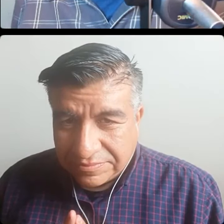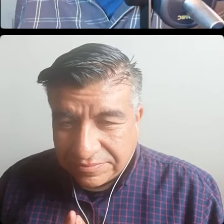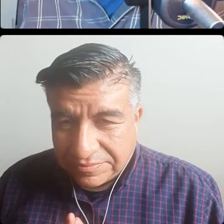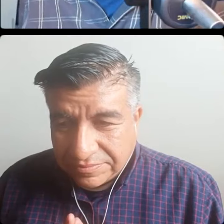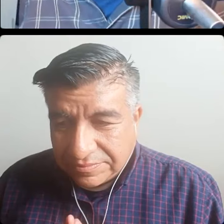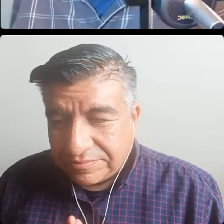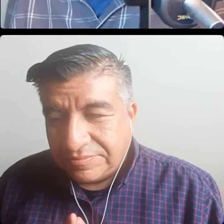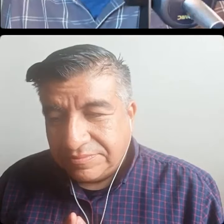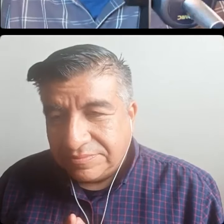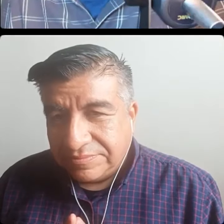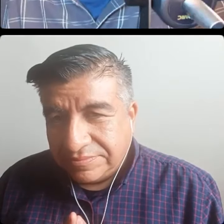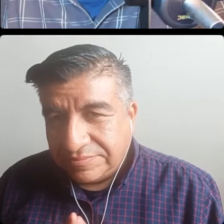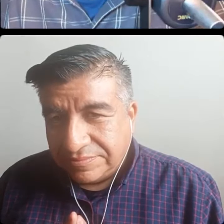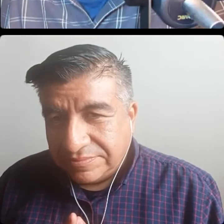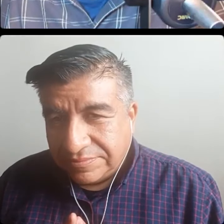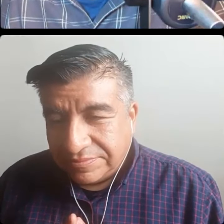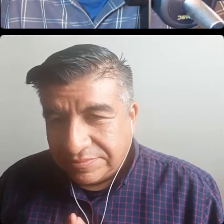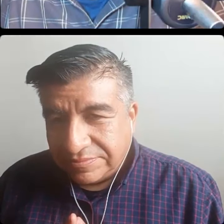cosa, esa es la realidad.